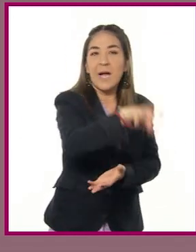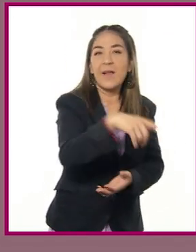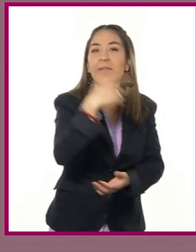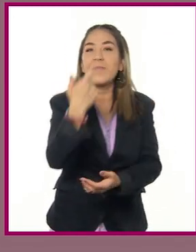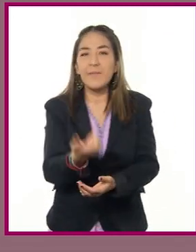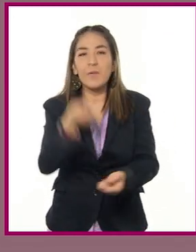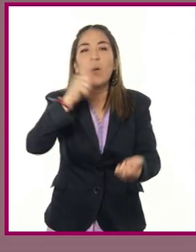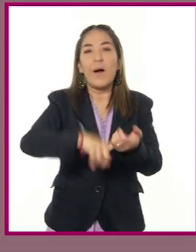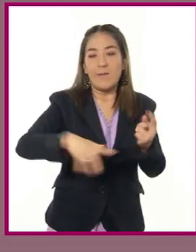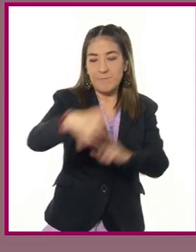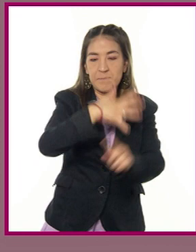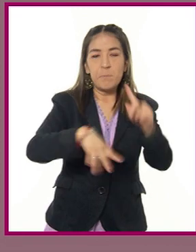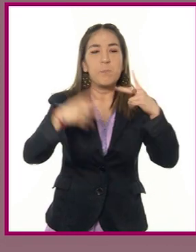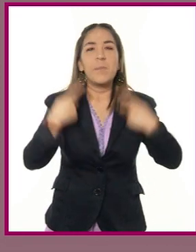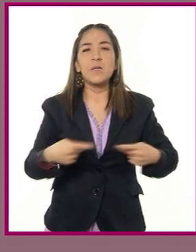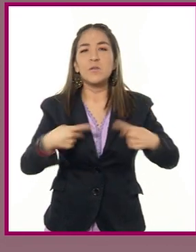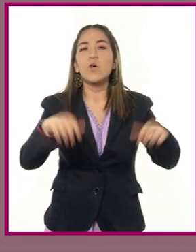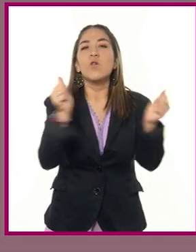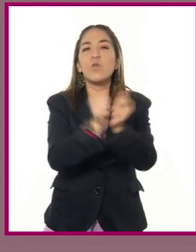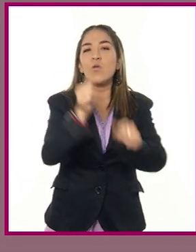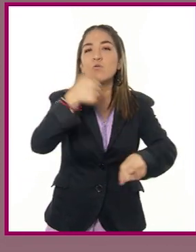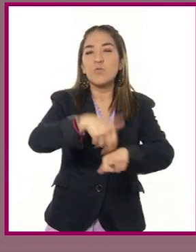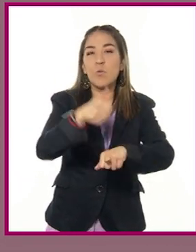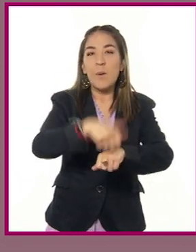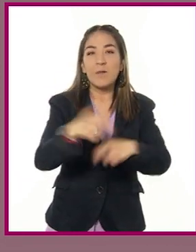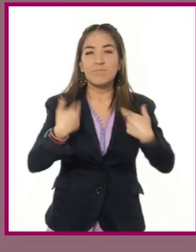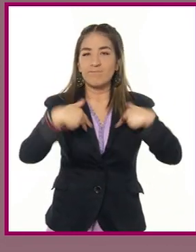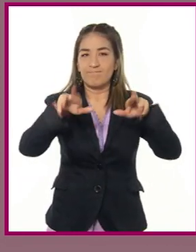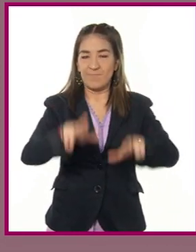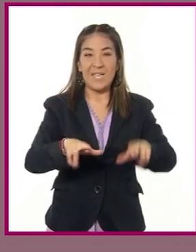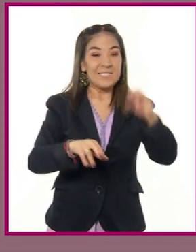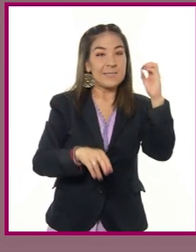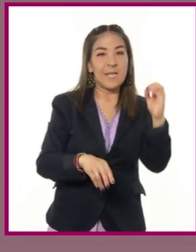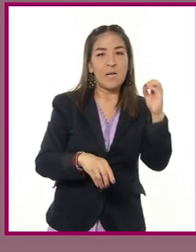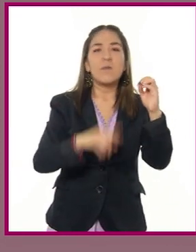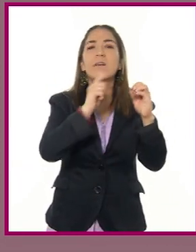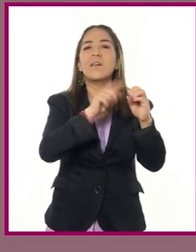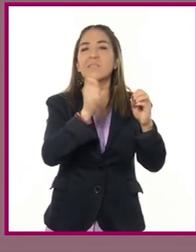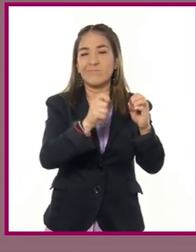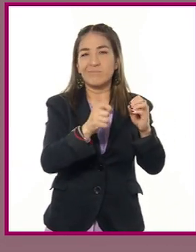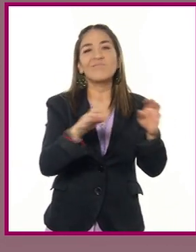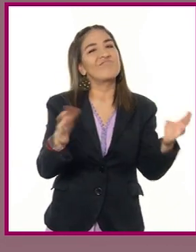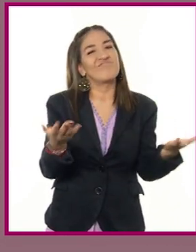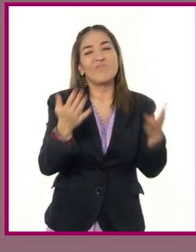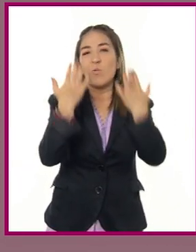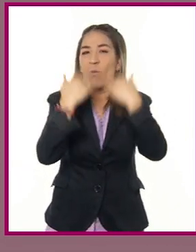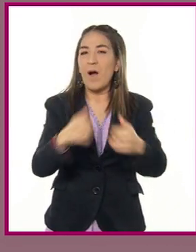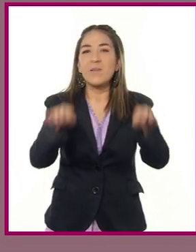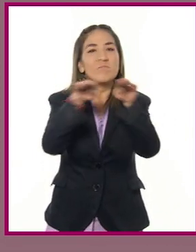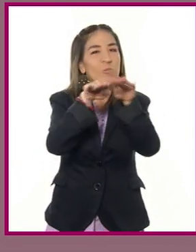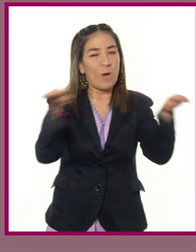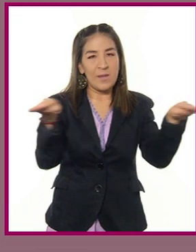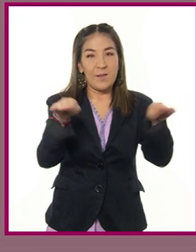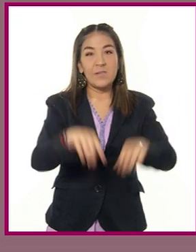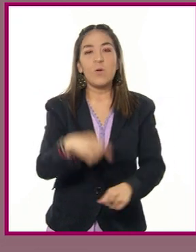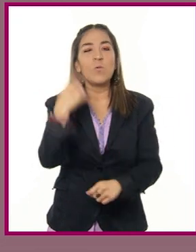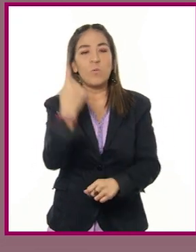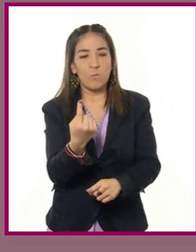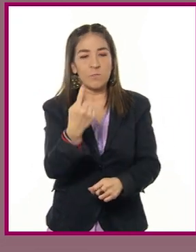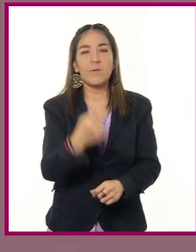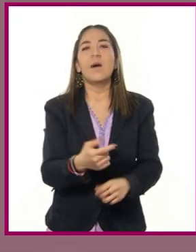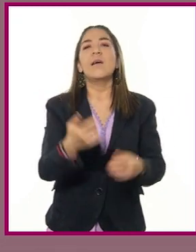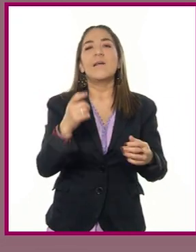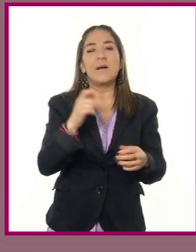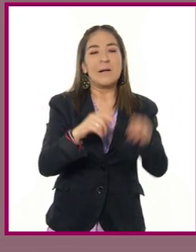individuos. Se representa con un número entre 0 y 1, donde 0 es la perfecta igualdad y 1 representa